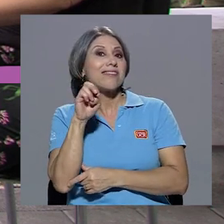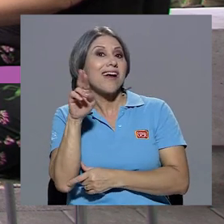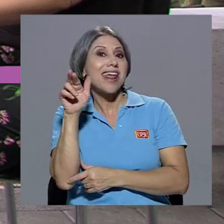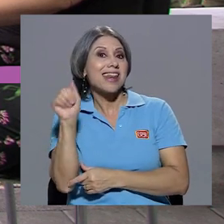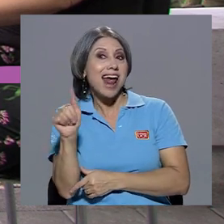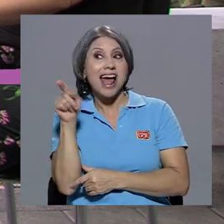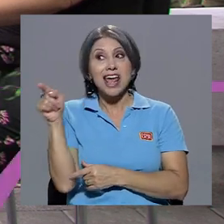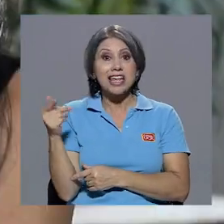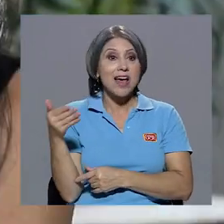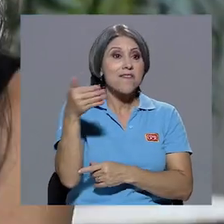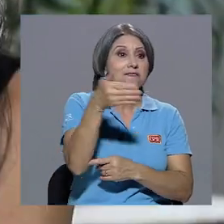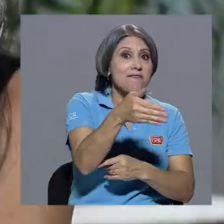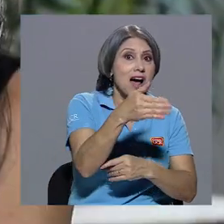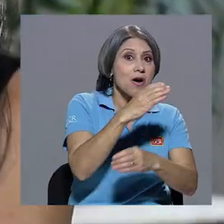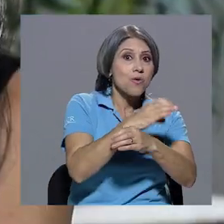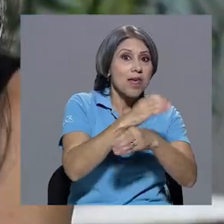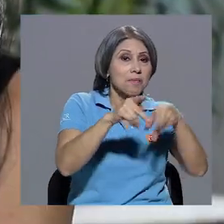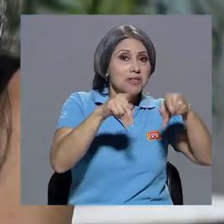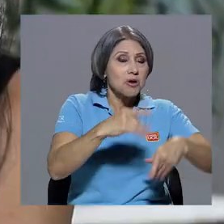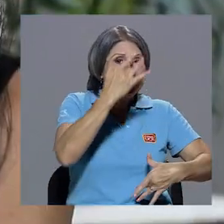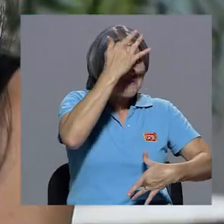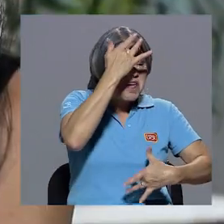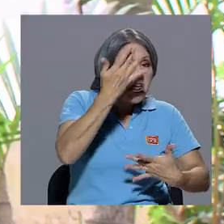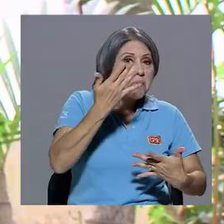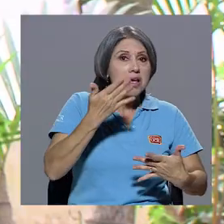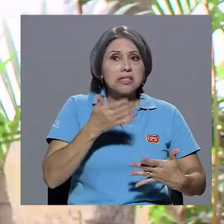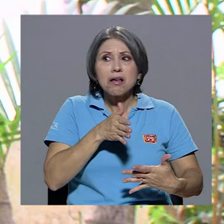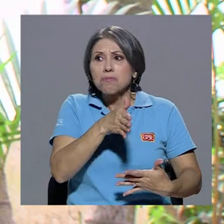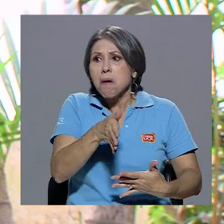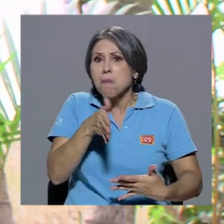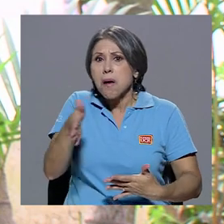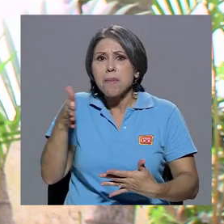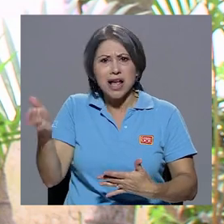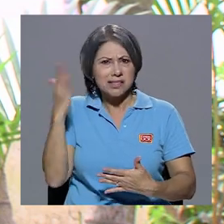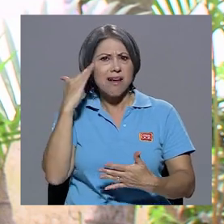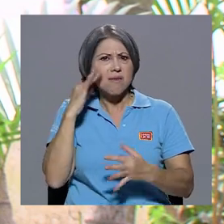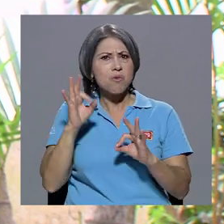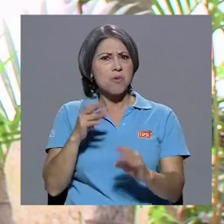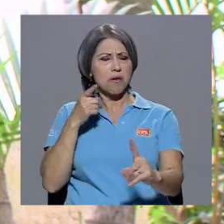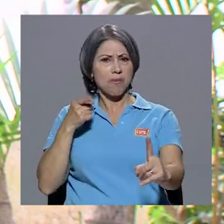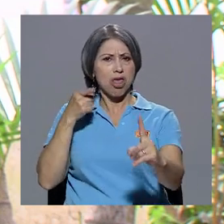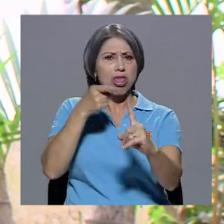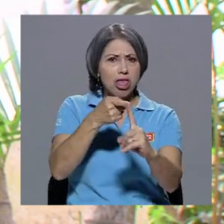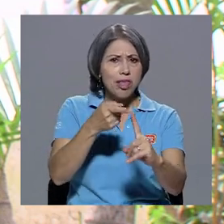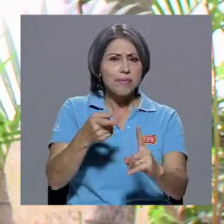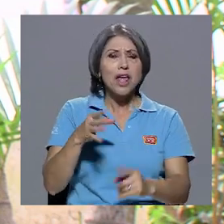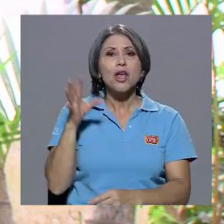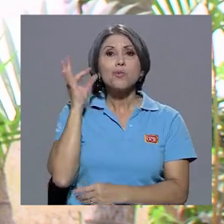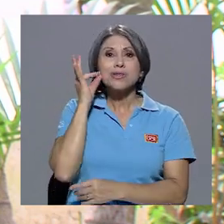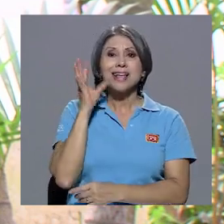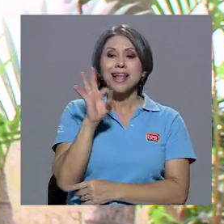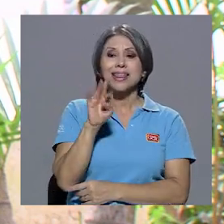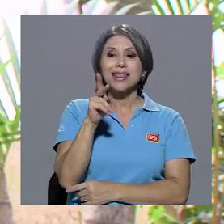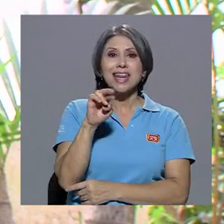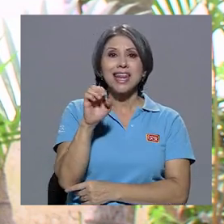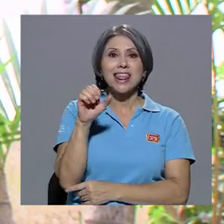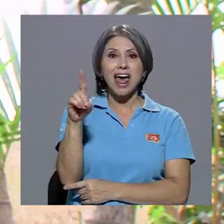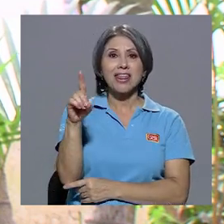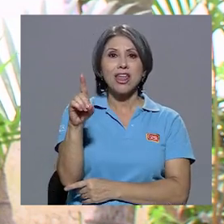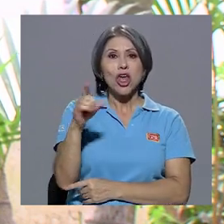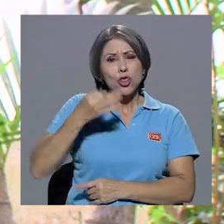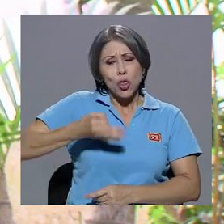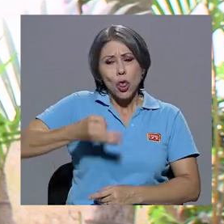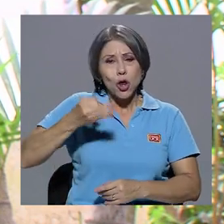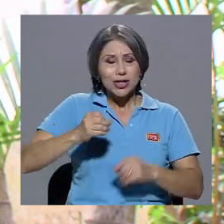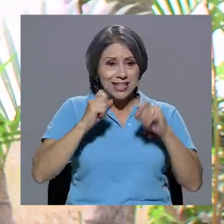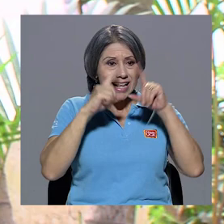de algunos de los enfermos que están en el lugar donde ella también vive. Entonces ellos saben muy bien, por ejemplo, Doña Trinidad se levanta cada mañana